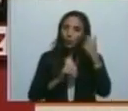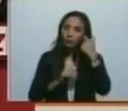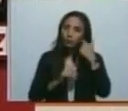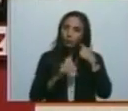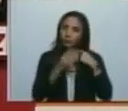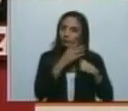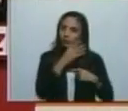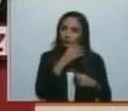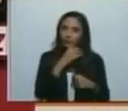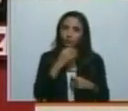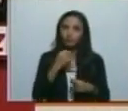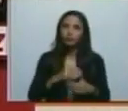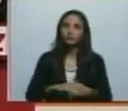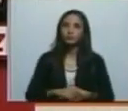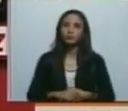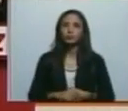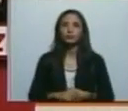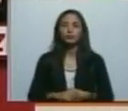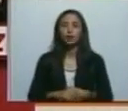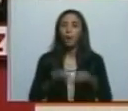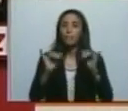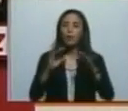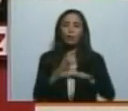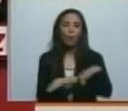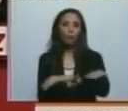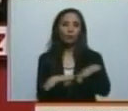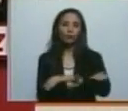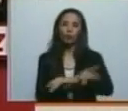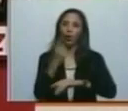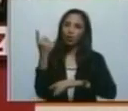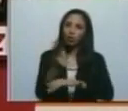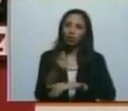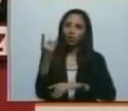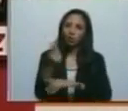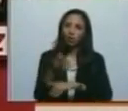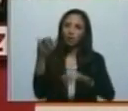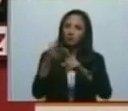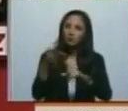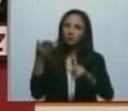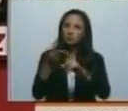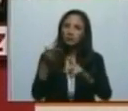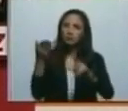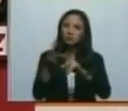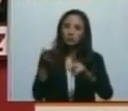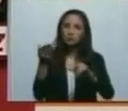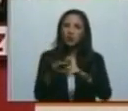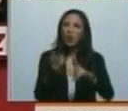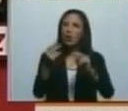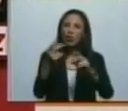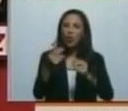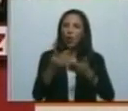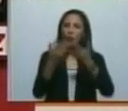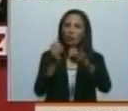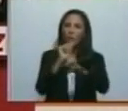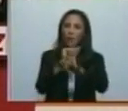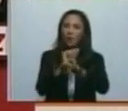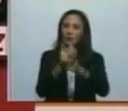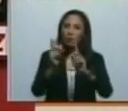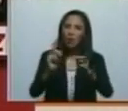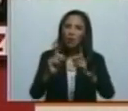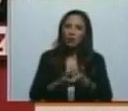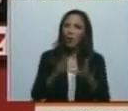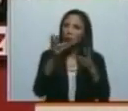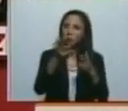misma presión de la derecha lo obliga a hacer esta cosa, de no entregarse, yo les voy a decir